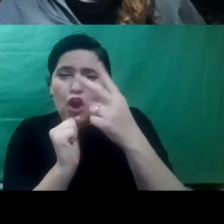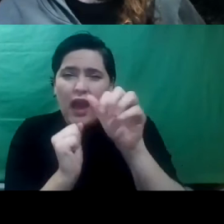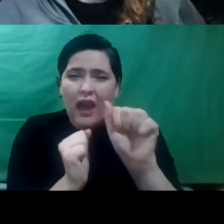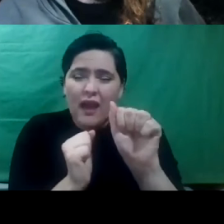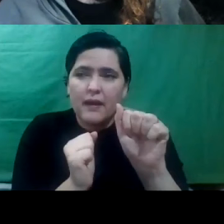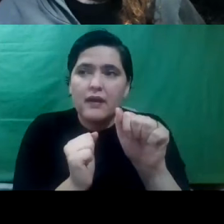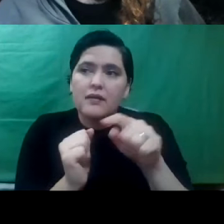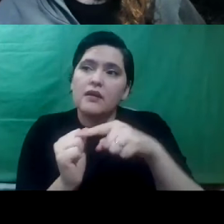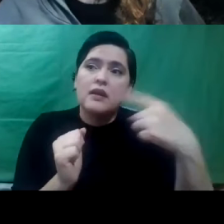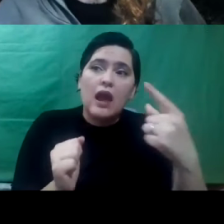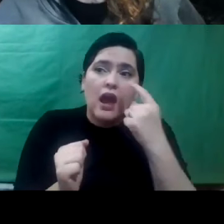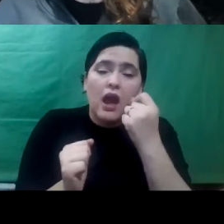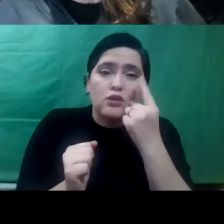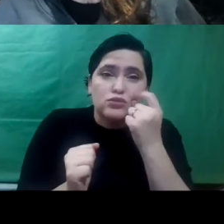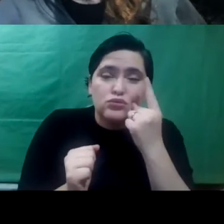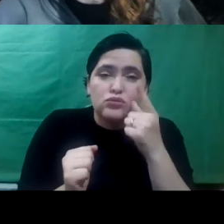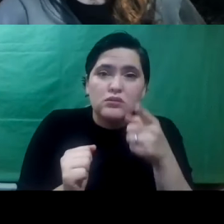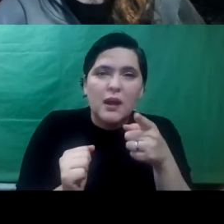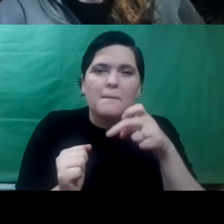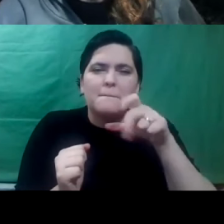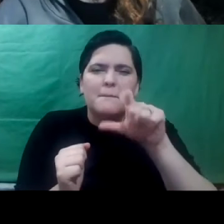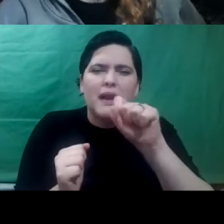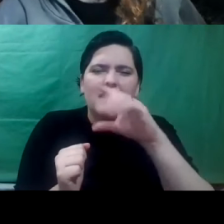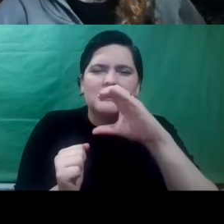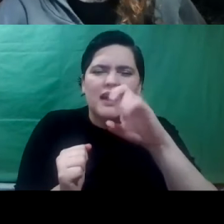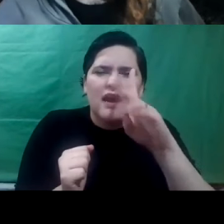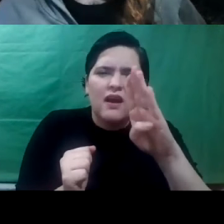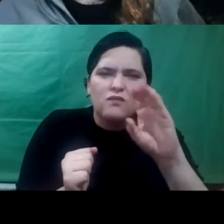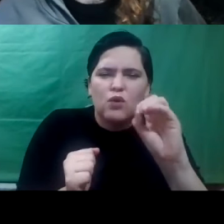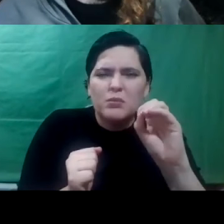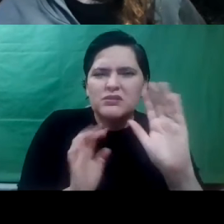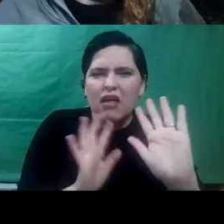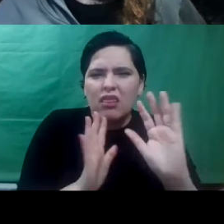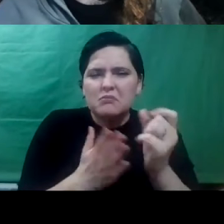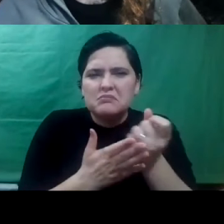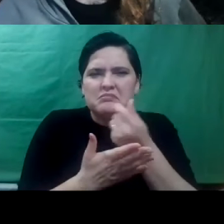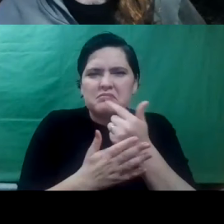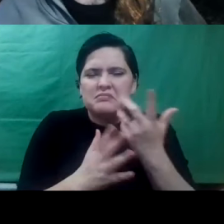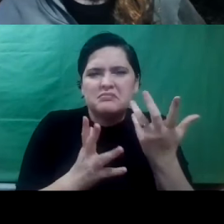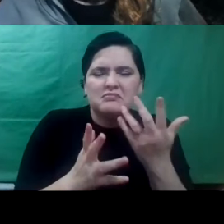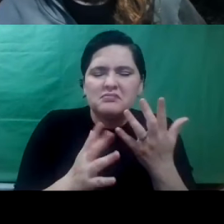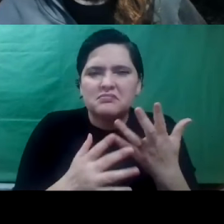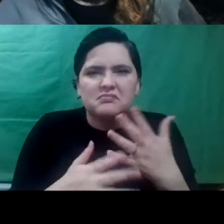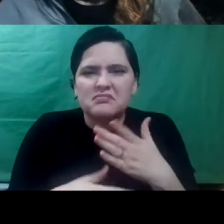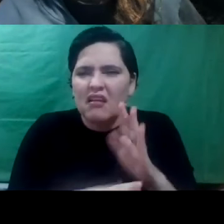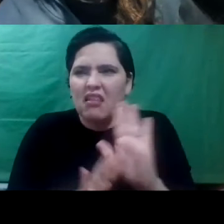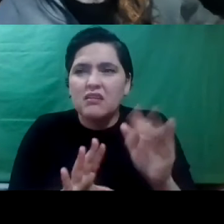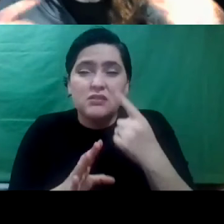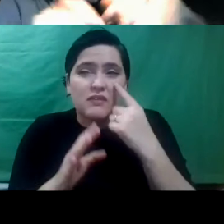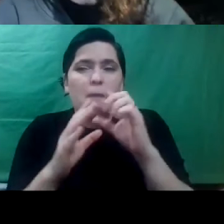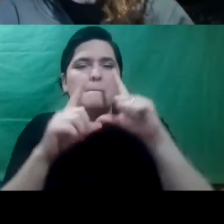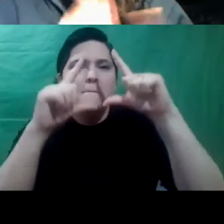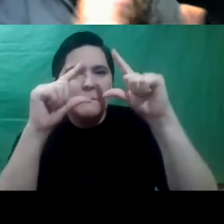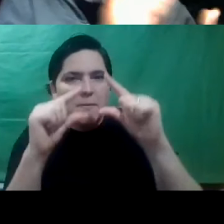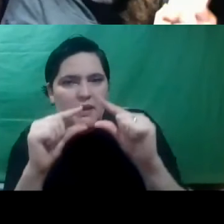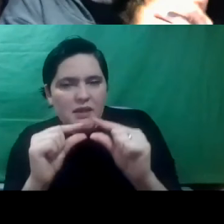entropía en la condición placebo. Entonces, el modelo lo primero que hace es reproducir el aumento de entropía del cerebro. Sin